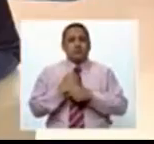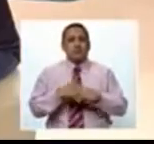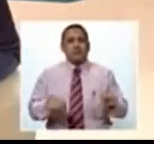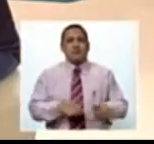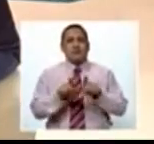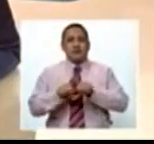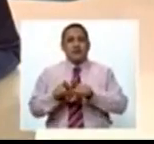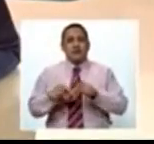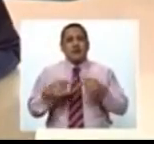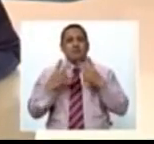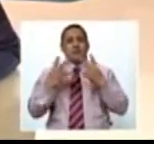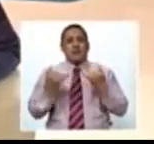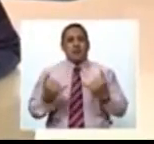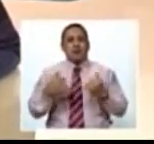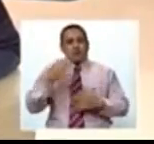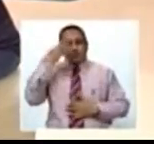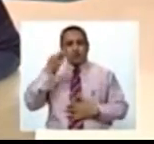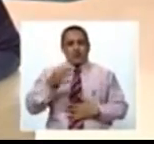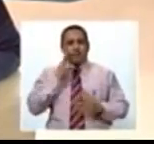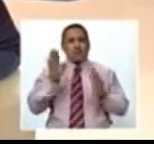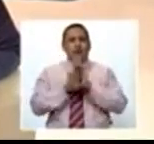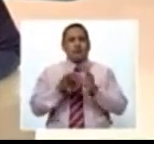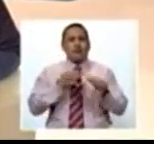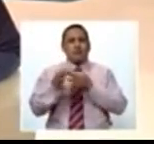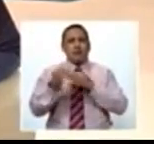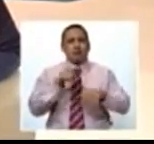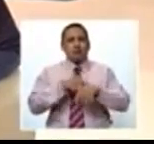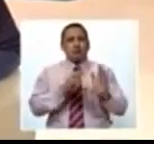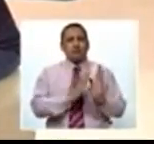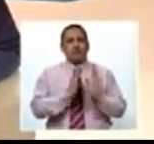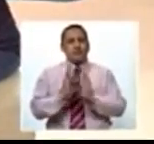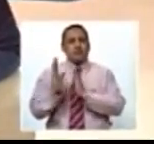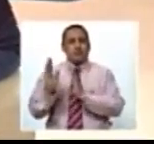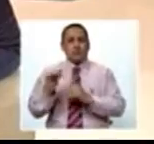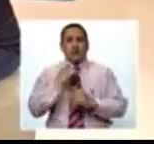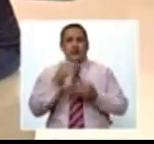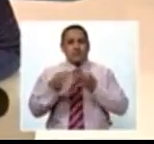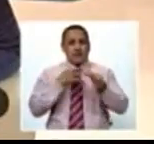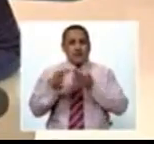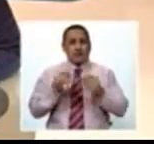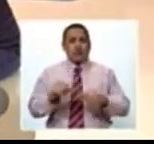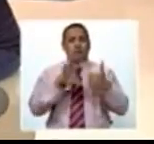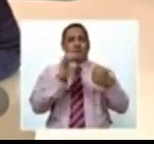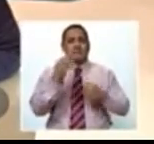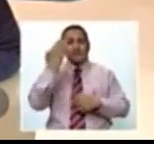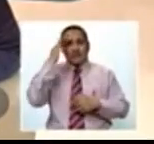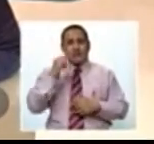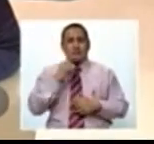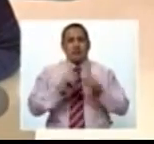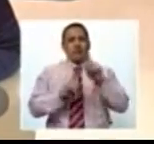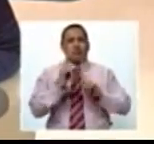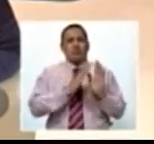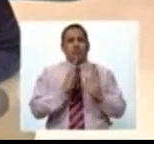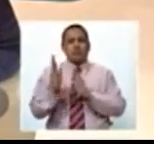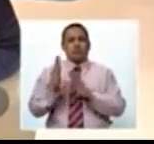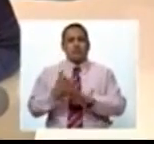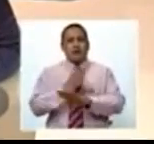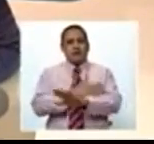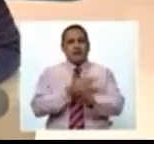tiempos estimados de plazo prudente? Esto es, o sea, así como se toman 60 días para algunos procesos